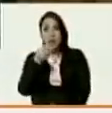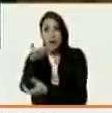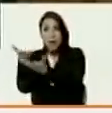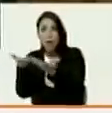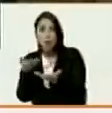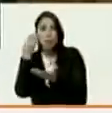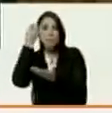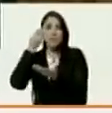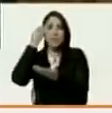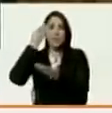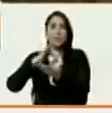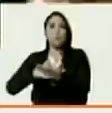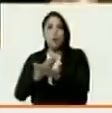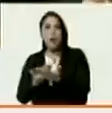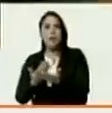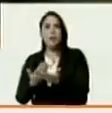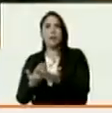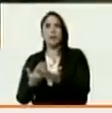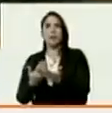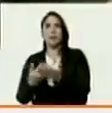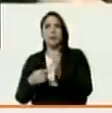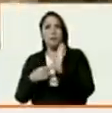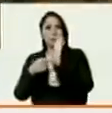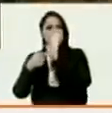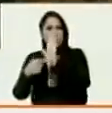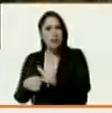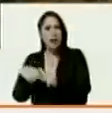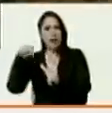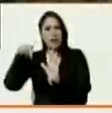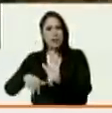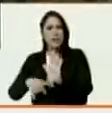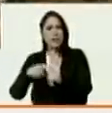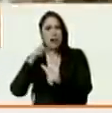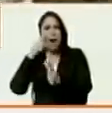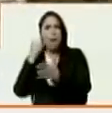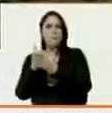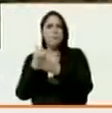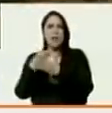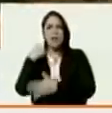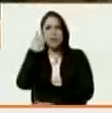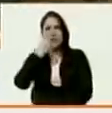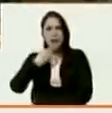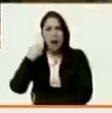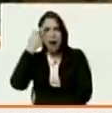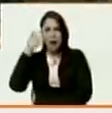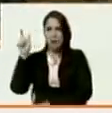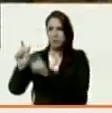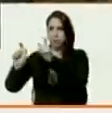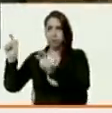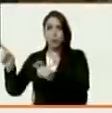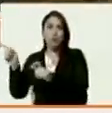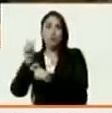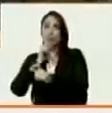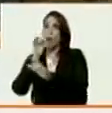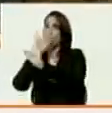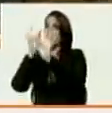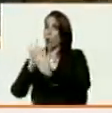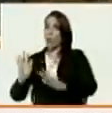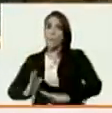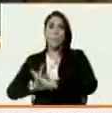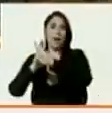los pueden representar más dignamente aquí. Vamos a ver qué cara pone esta gente. No hay manera que ellos paralicen esas elecciones. No hay